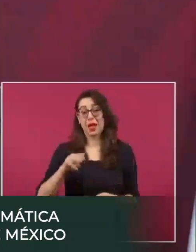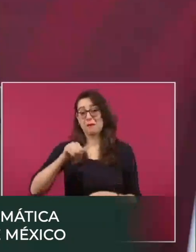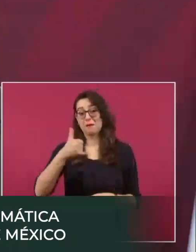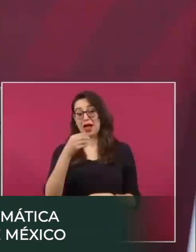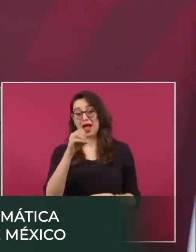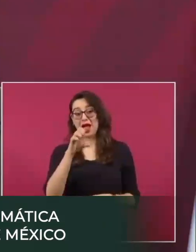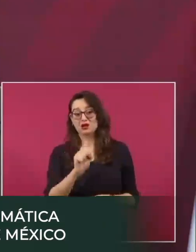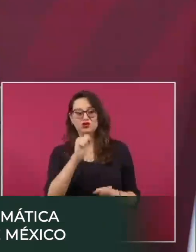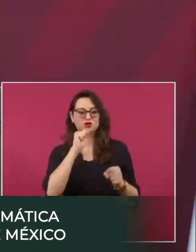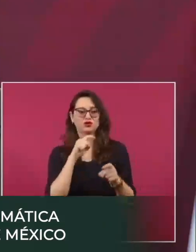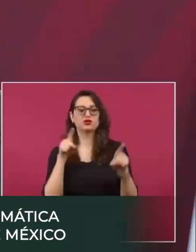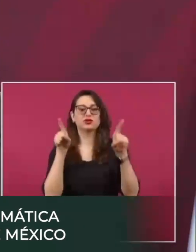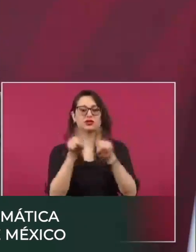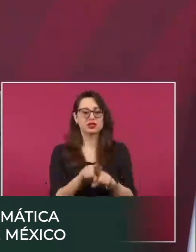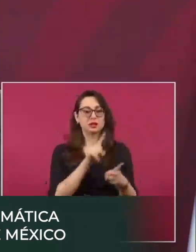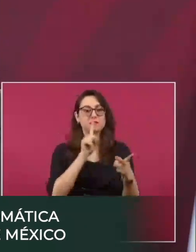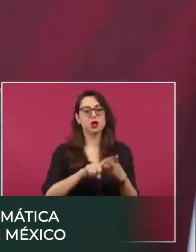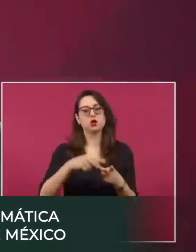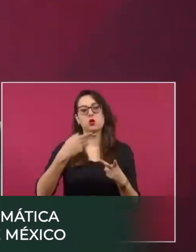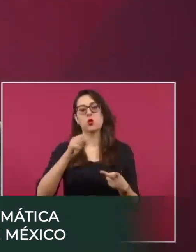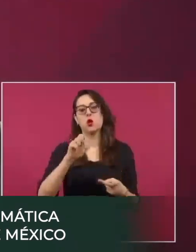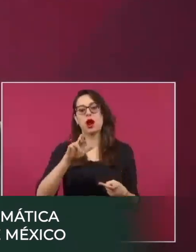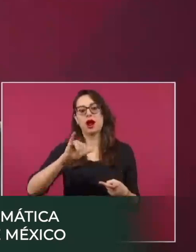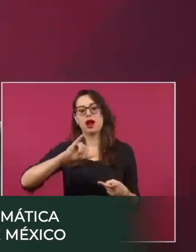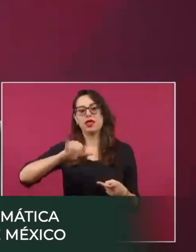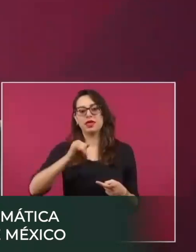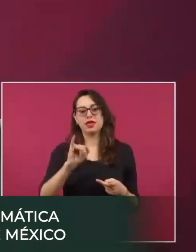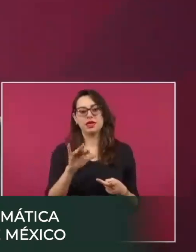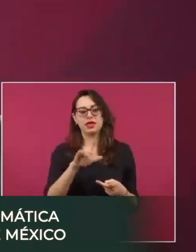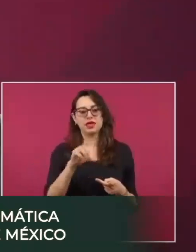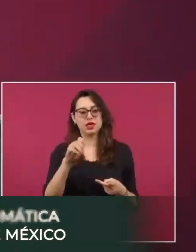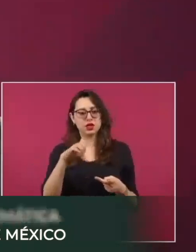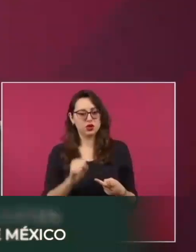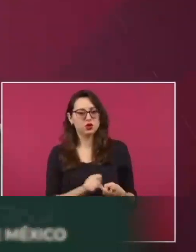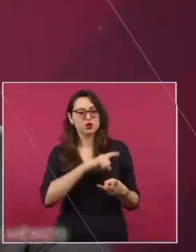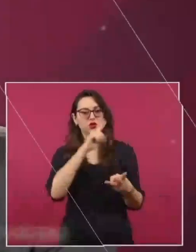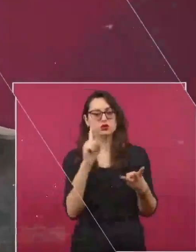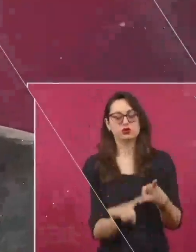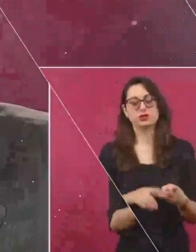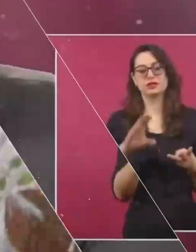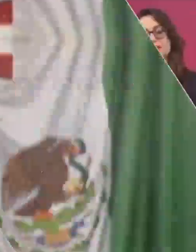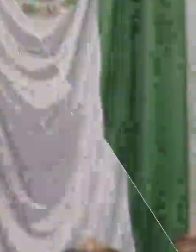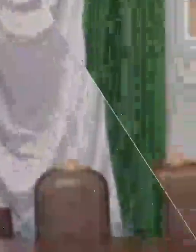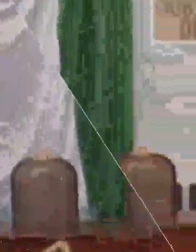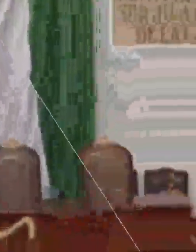que estas acciones significan una violación a la soberanía nacional.